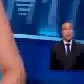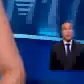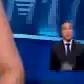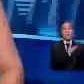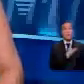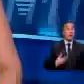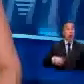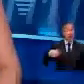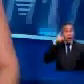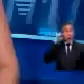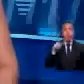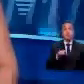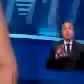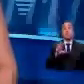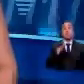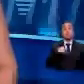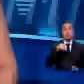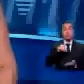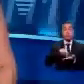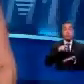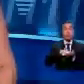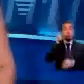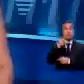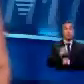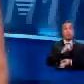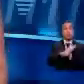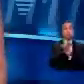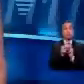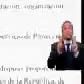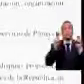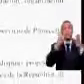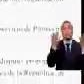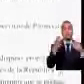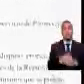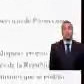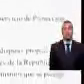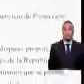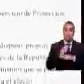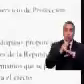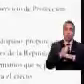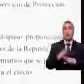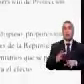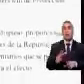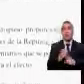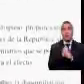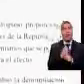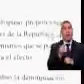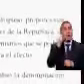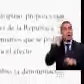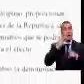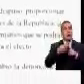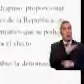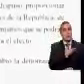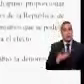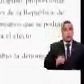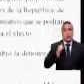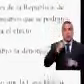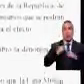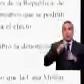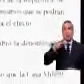Y el presidente Guillermo Lasso dispuso vía decreto reformar los términos en los que se brinda protección y seguridad a los expresidentes